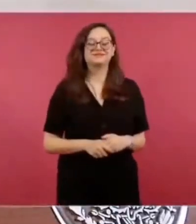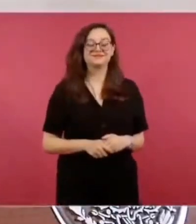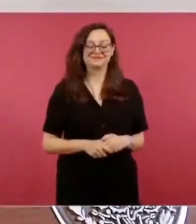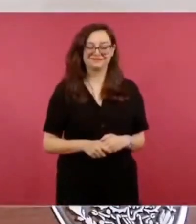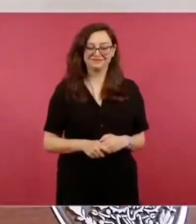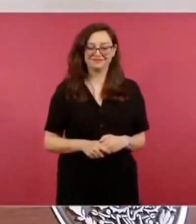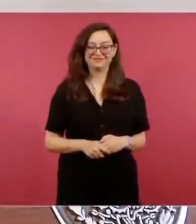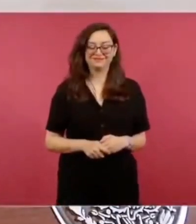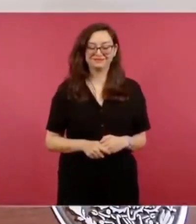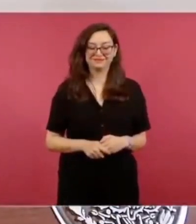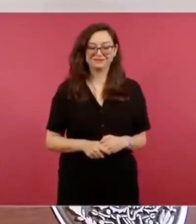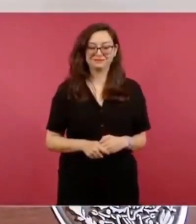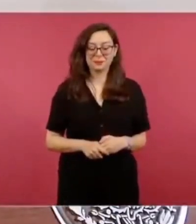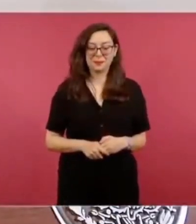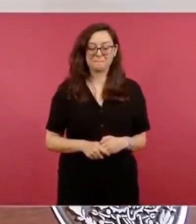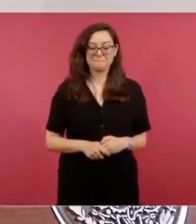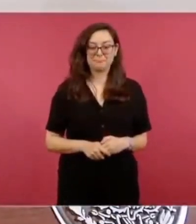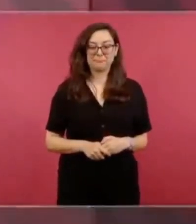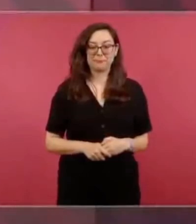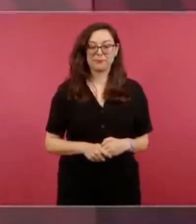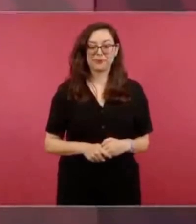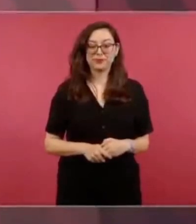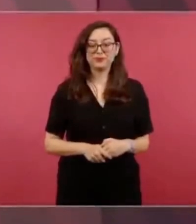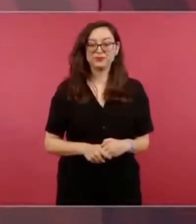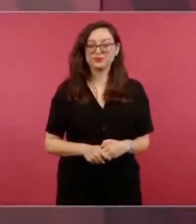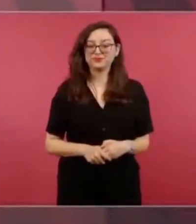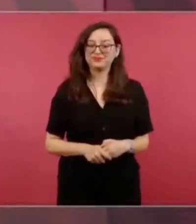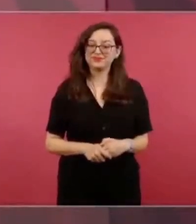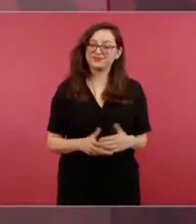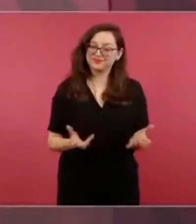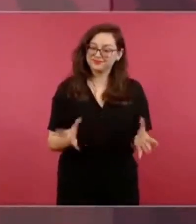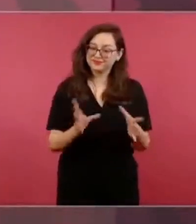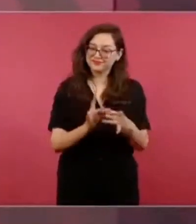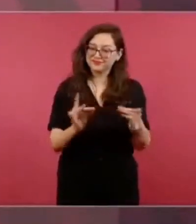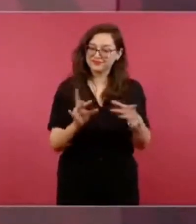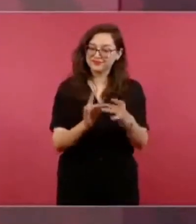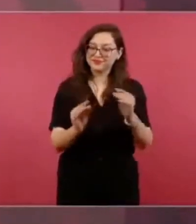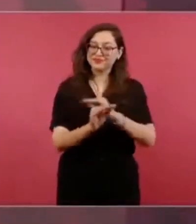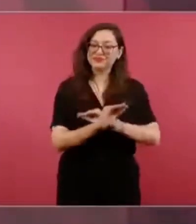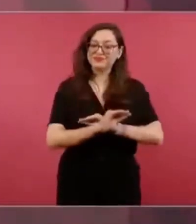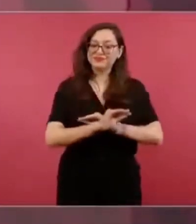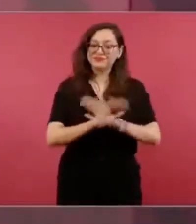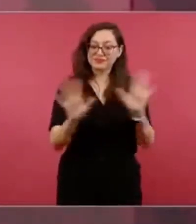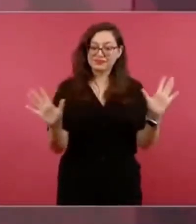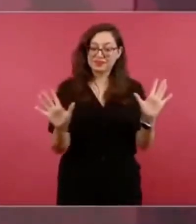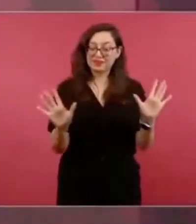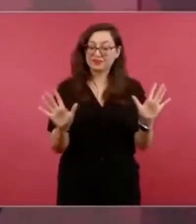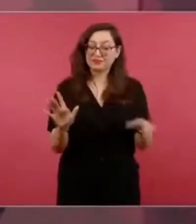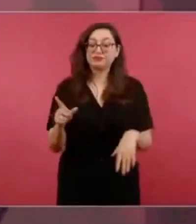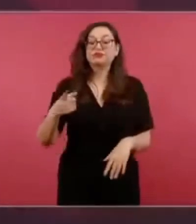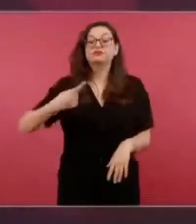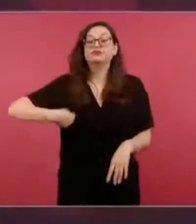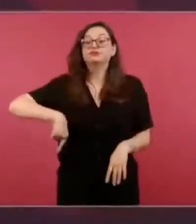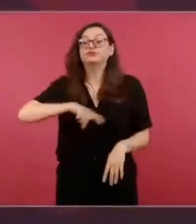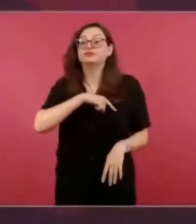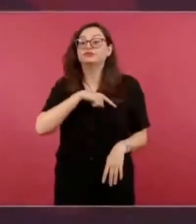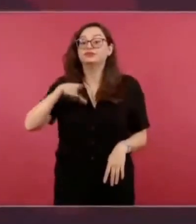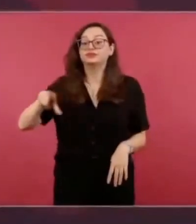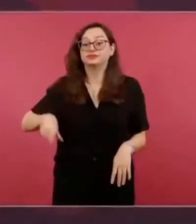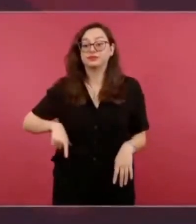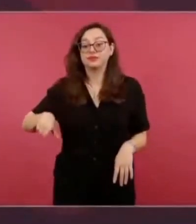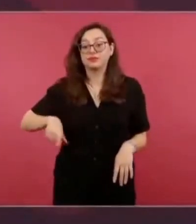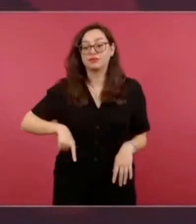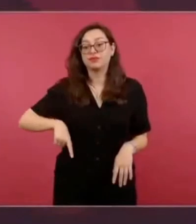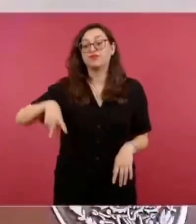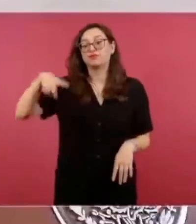que te quede claro, los sueldos de los altos funcionarios públicos en México